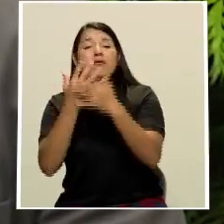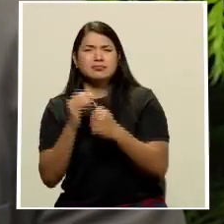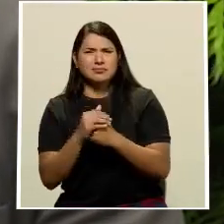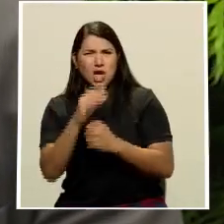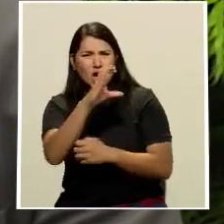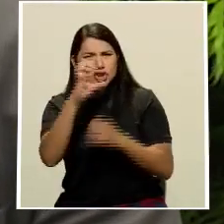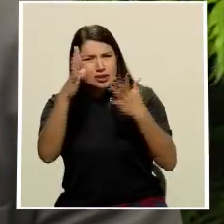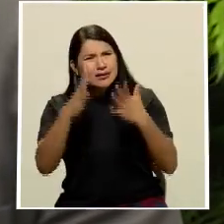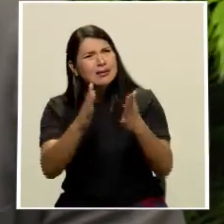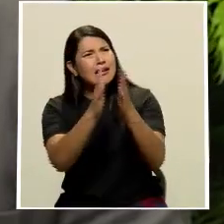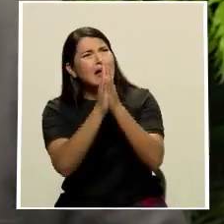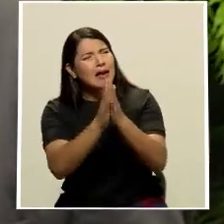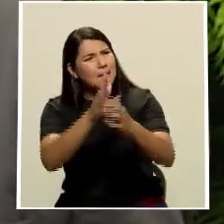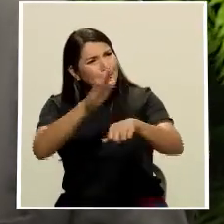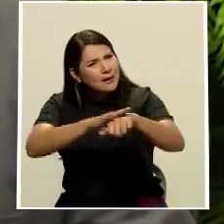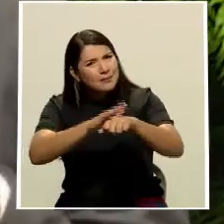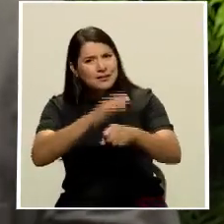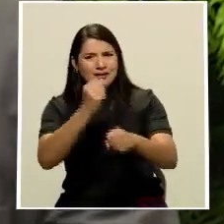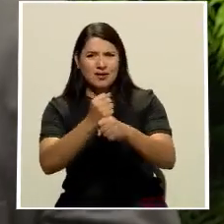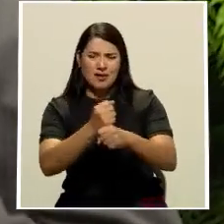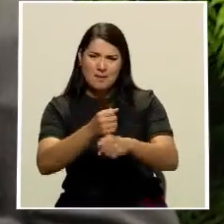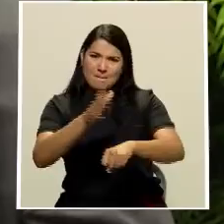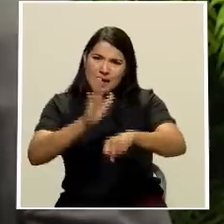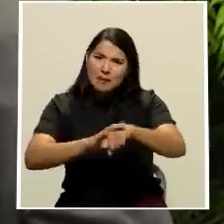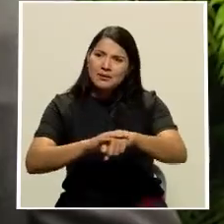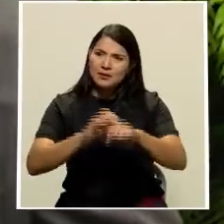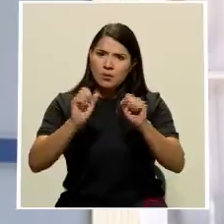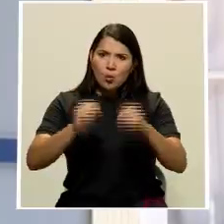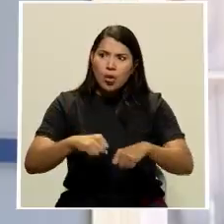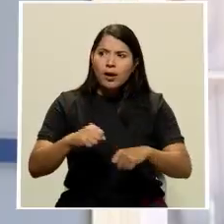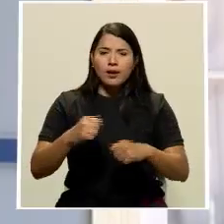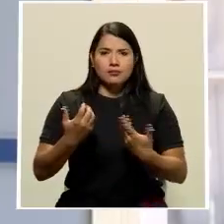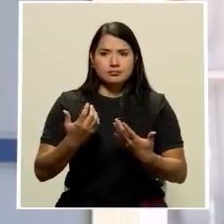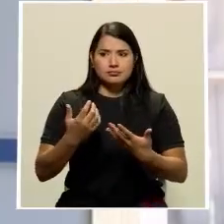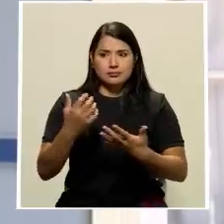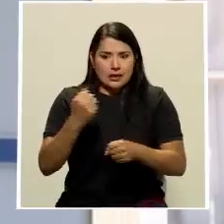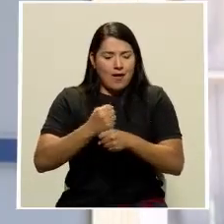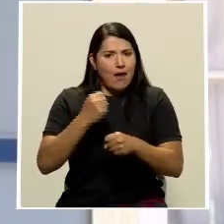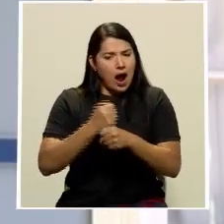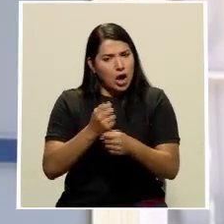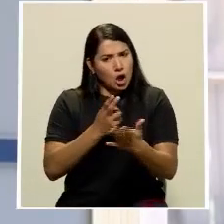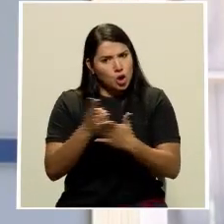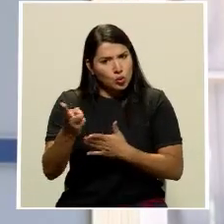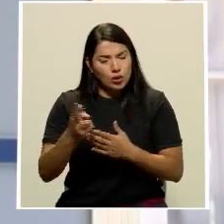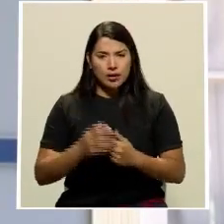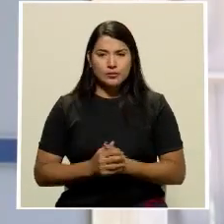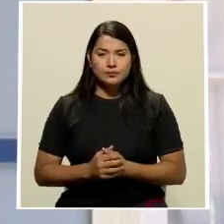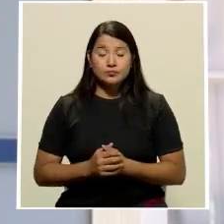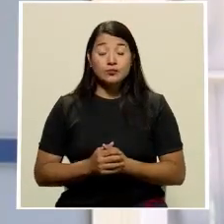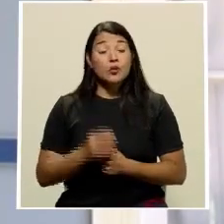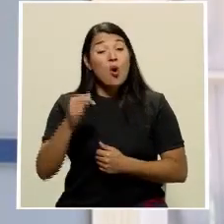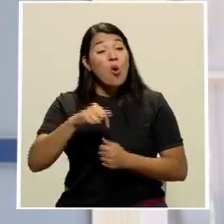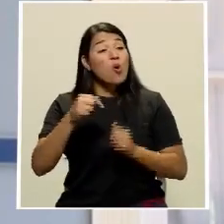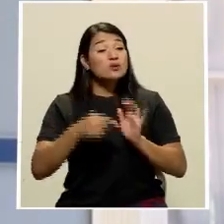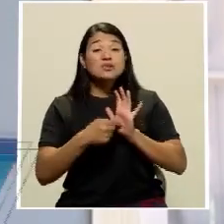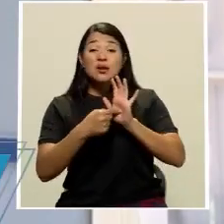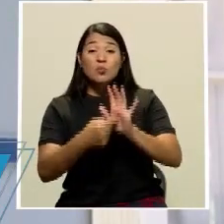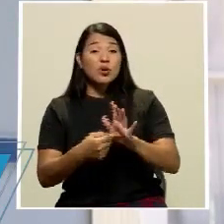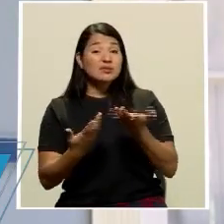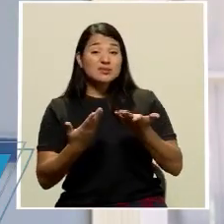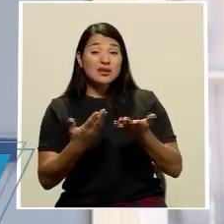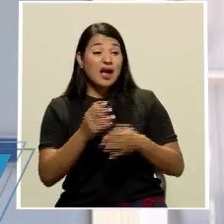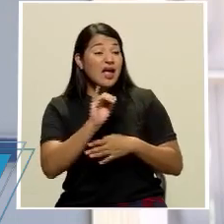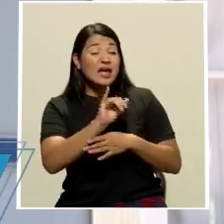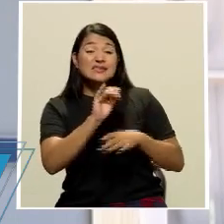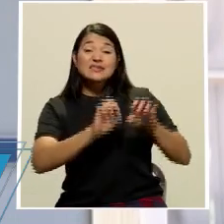a gritos que lo dejen trabajar y que le permitan ganarse la vida honradamente. Y hoy más que nunca se evidencia que esta caída en